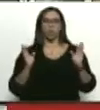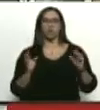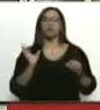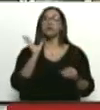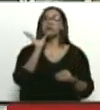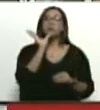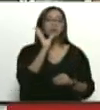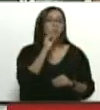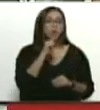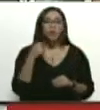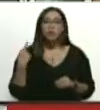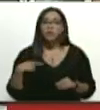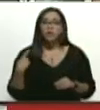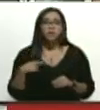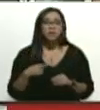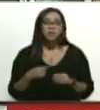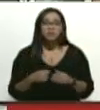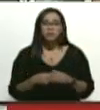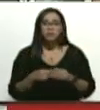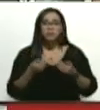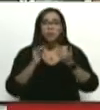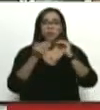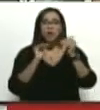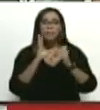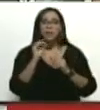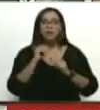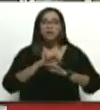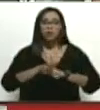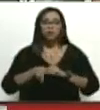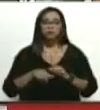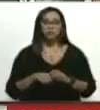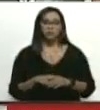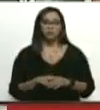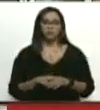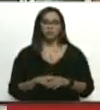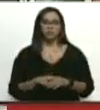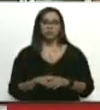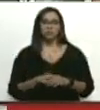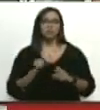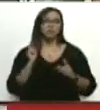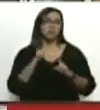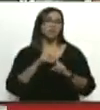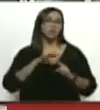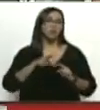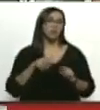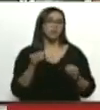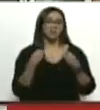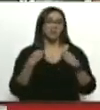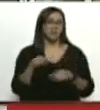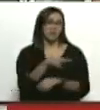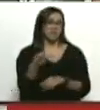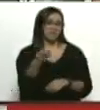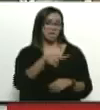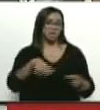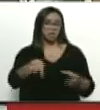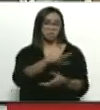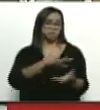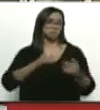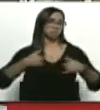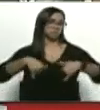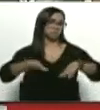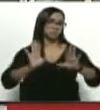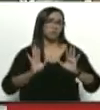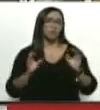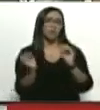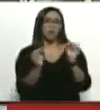moral para hablar de corrupción. De corruptos pueden hablar porque viven entre ellos, pues. Es como una